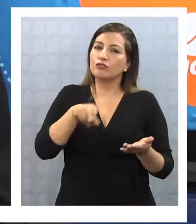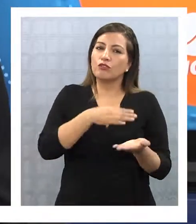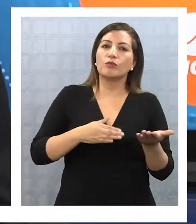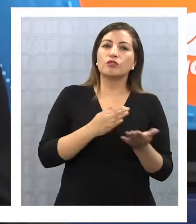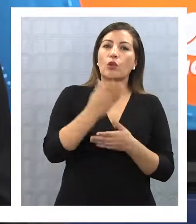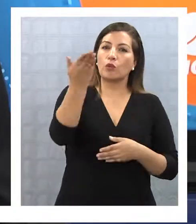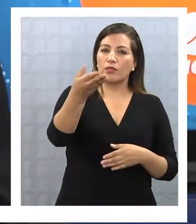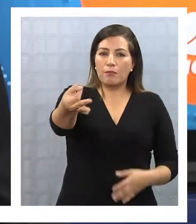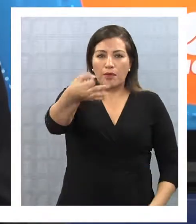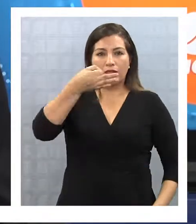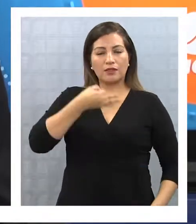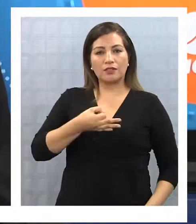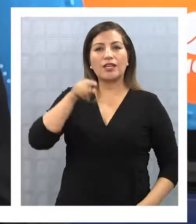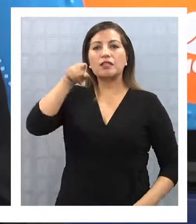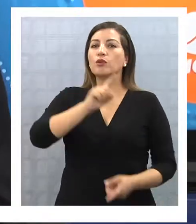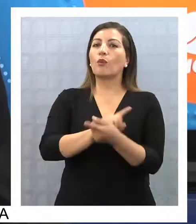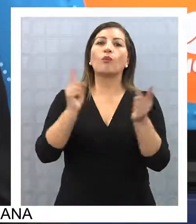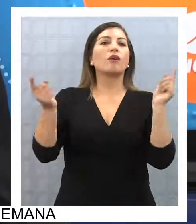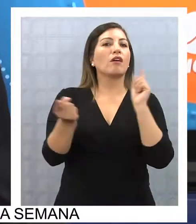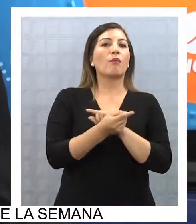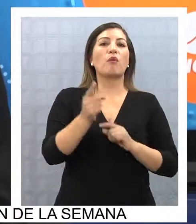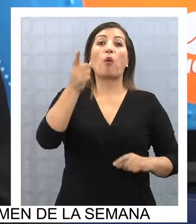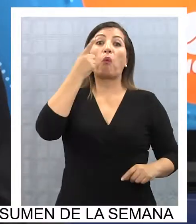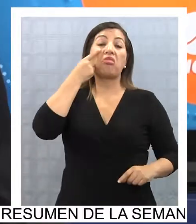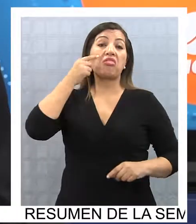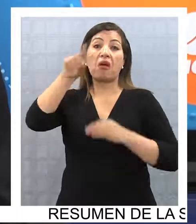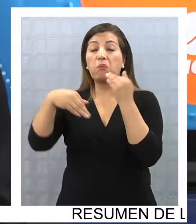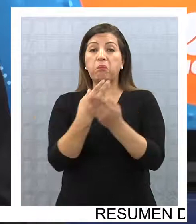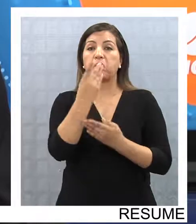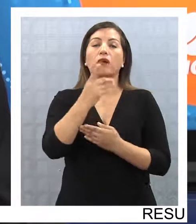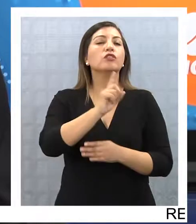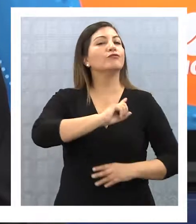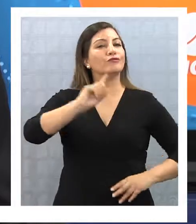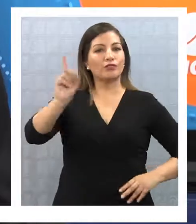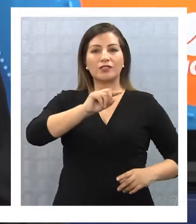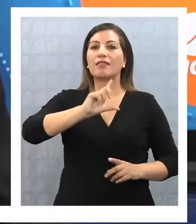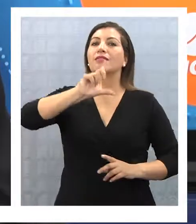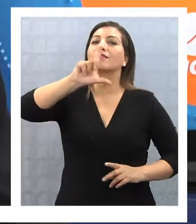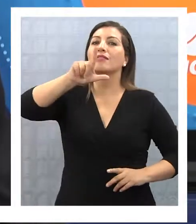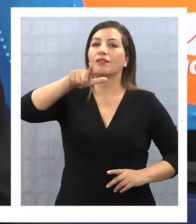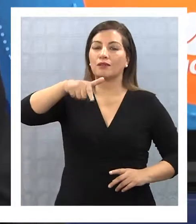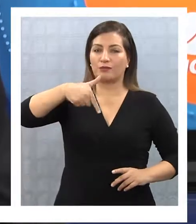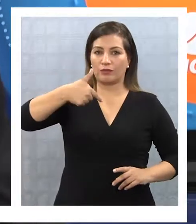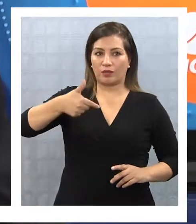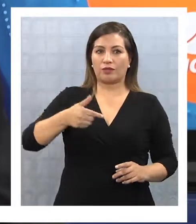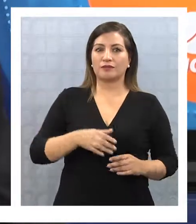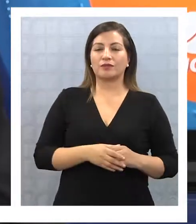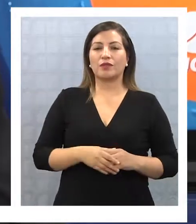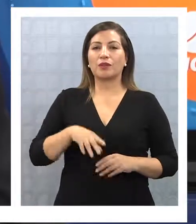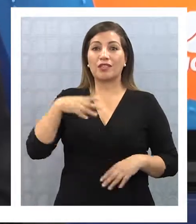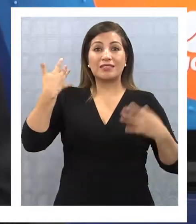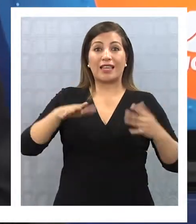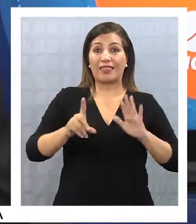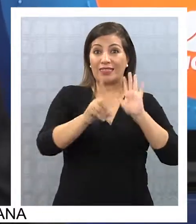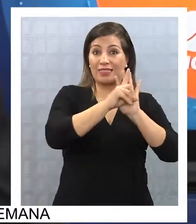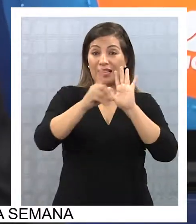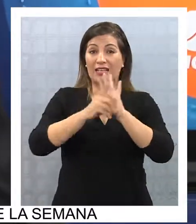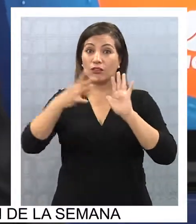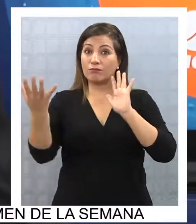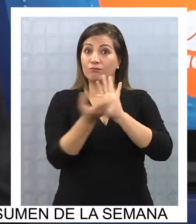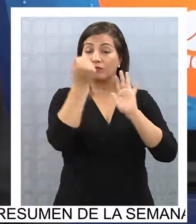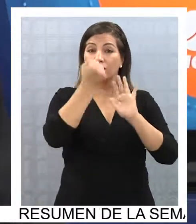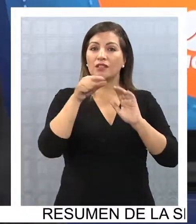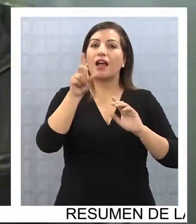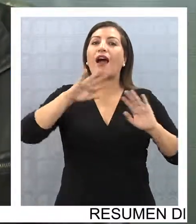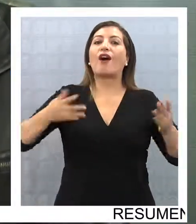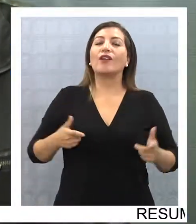usted señala, esto es un cambio que no va a ser de un día para otro, y una vez que tengan los decretos de meta, esto se va a disparar inmediatamente. Entonces, este es como el dolor de